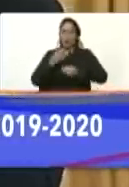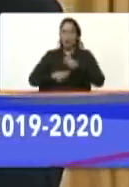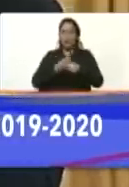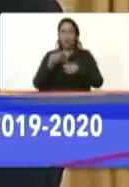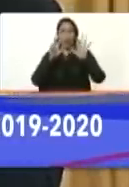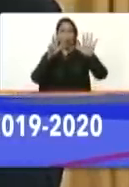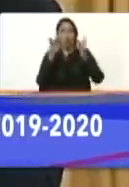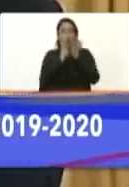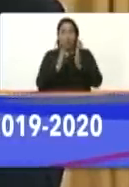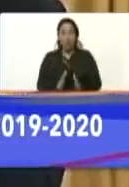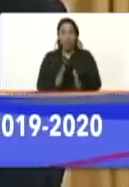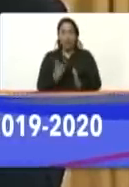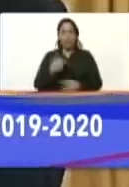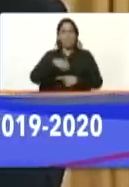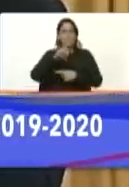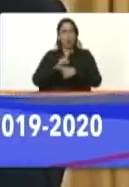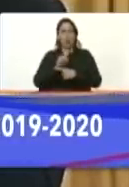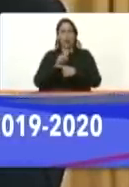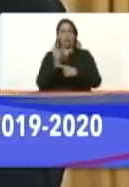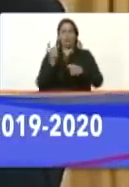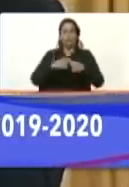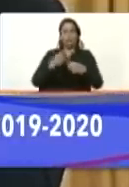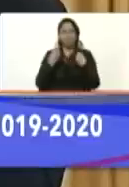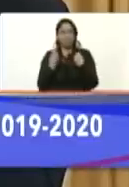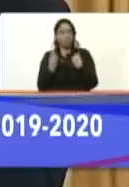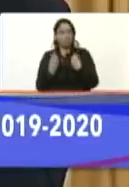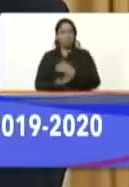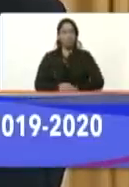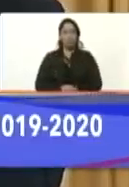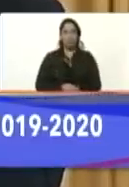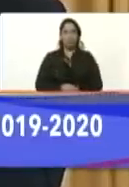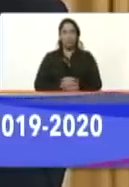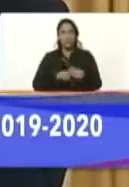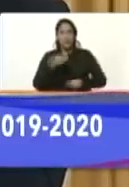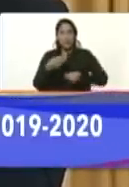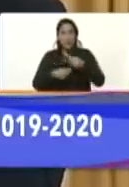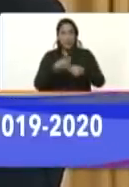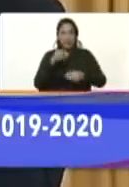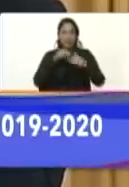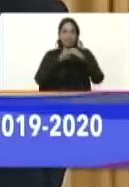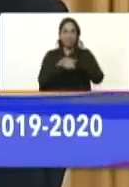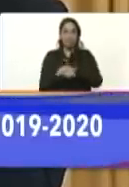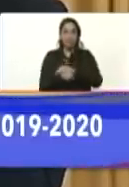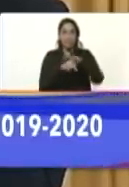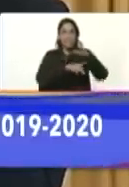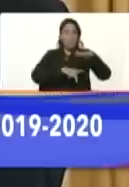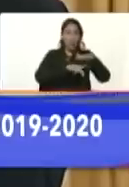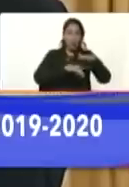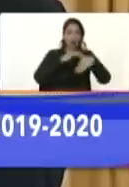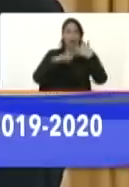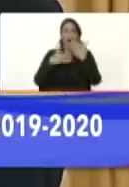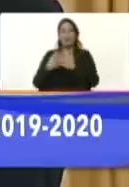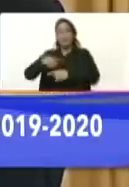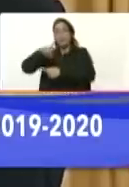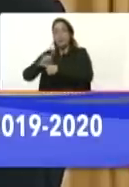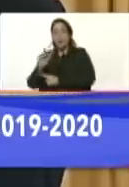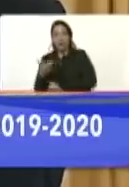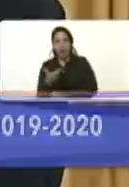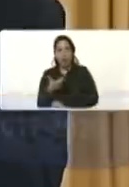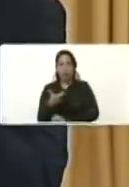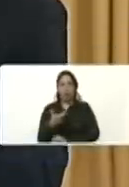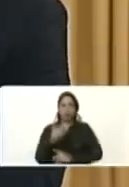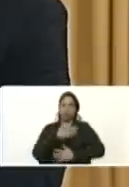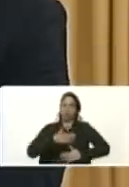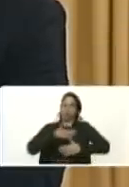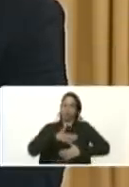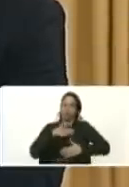esta escuela está involucrada en cómo generar una entrada del preescolar a primer grado con mayor calidad